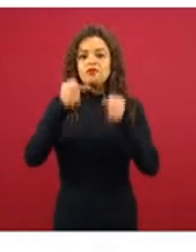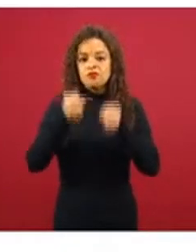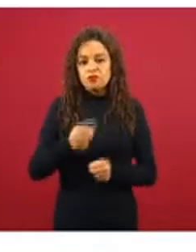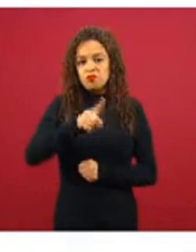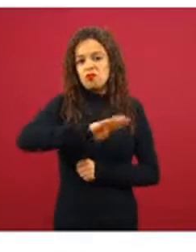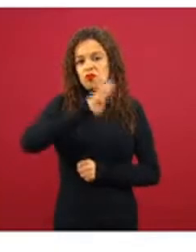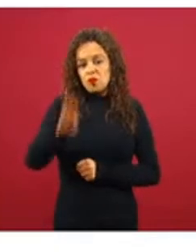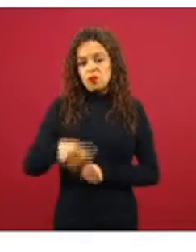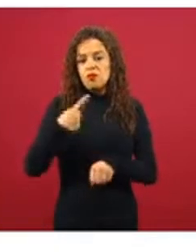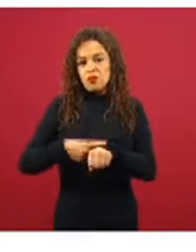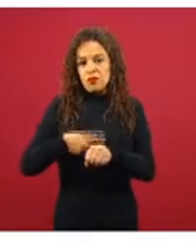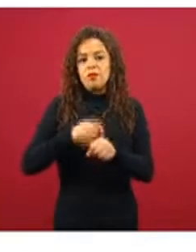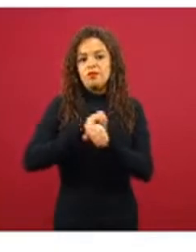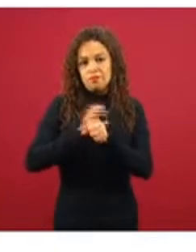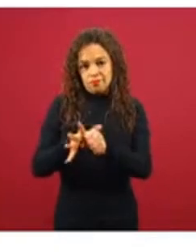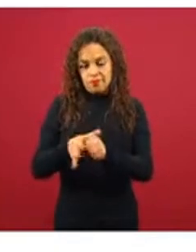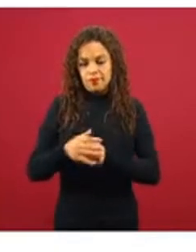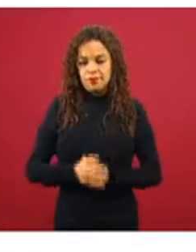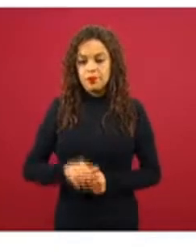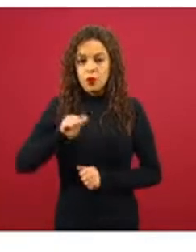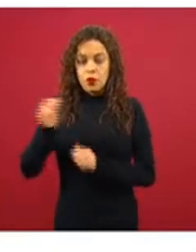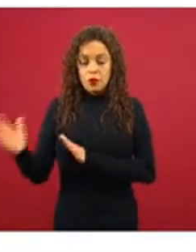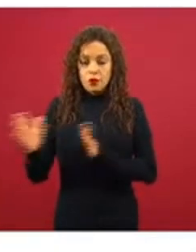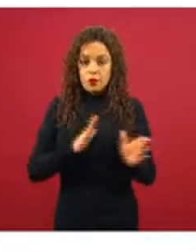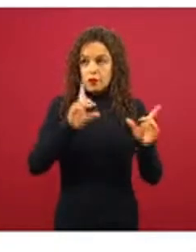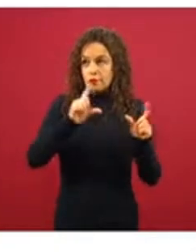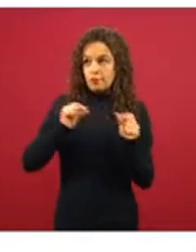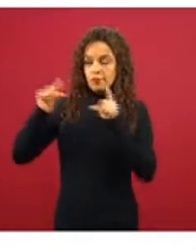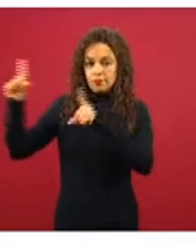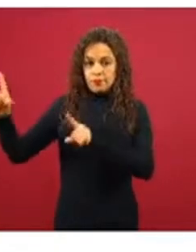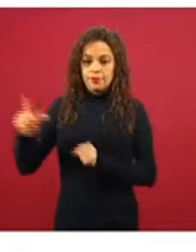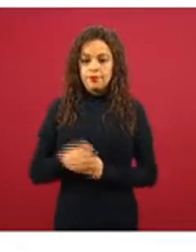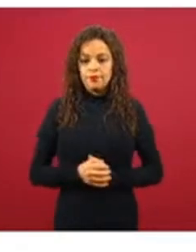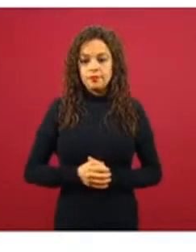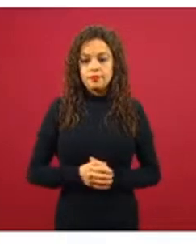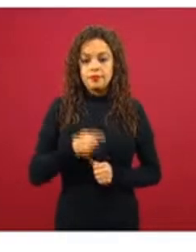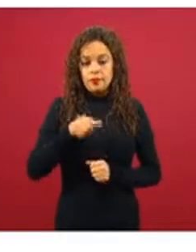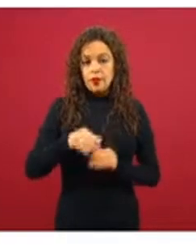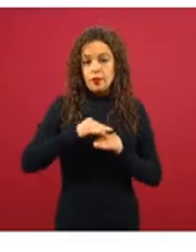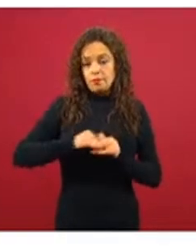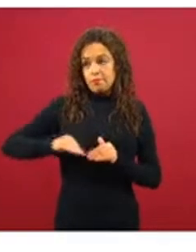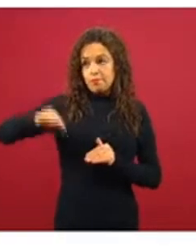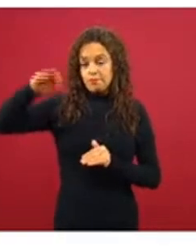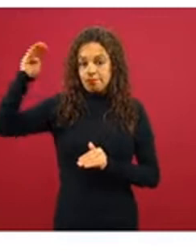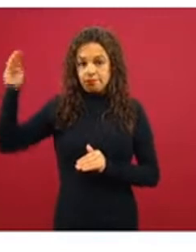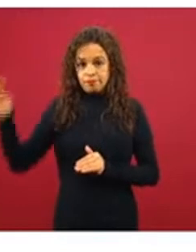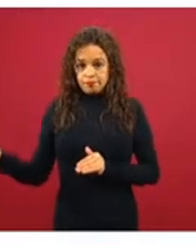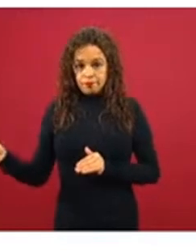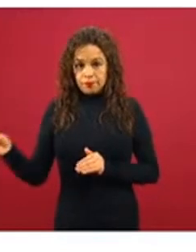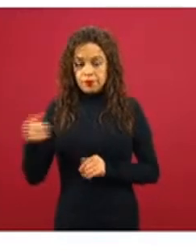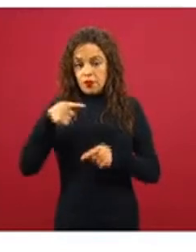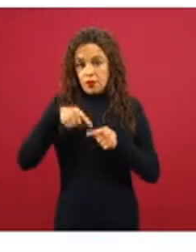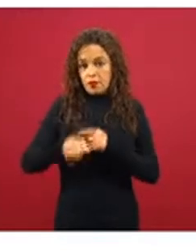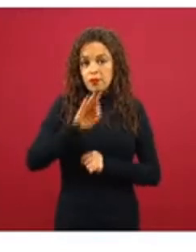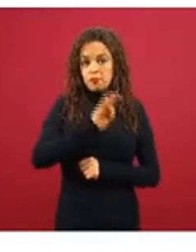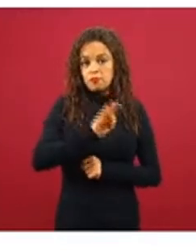vemos la curva epidémica de los casos confirmados y sospechosos por fecha de inicio